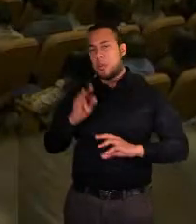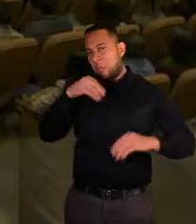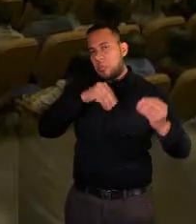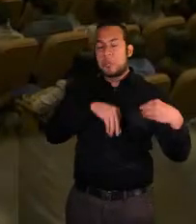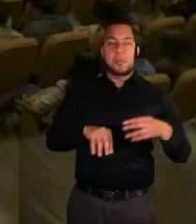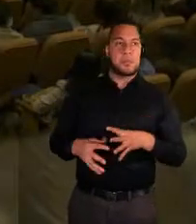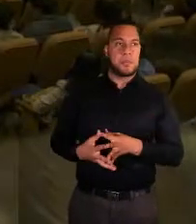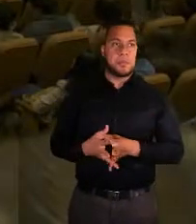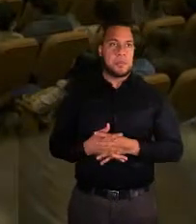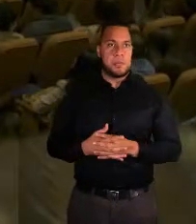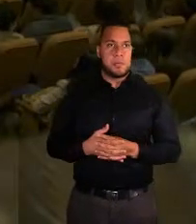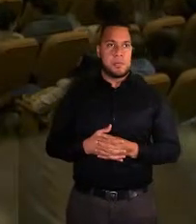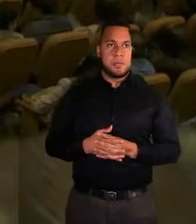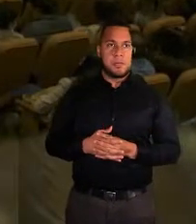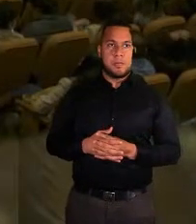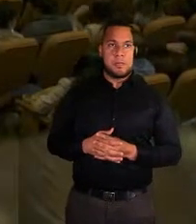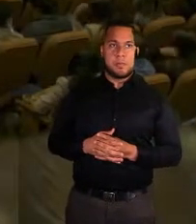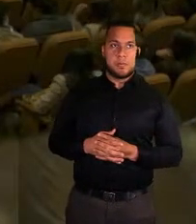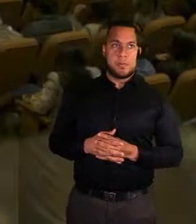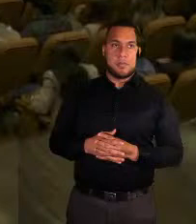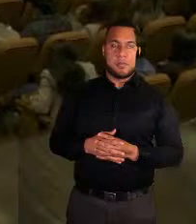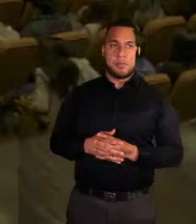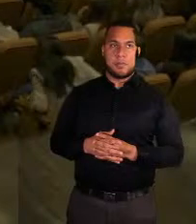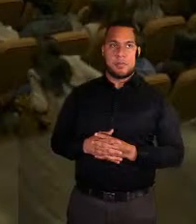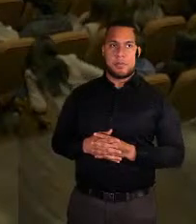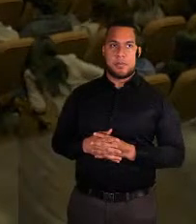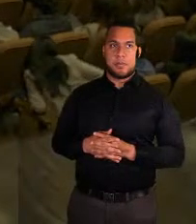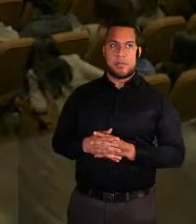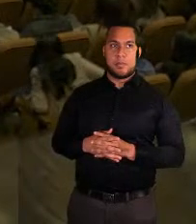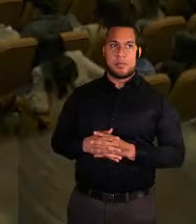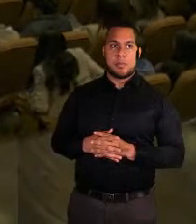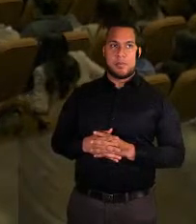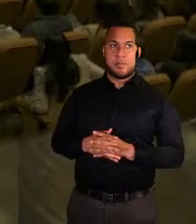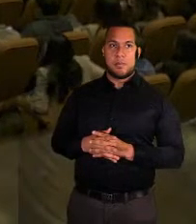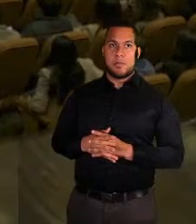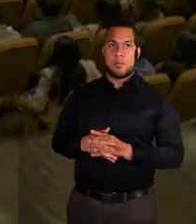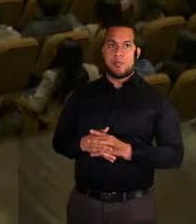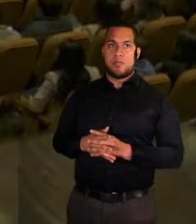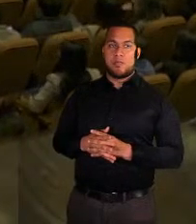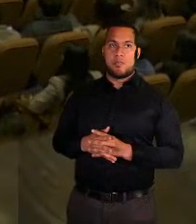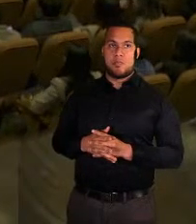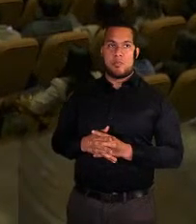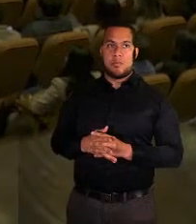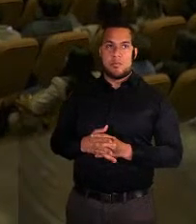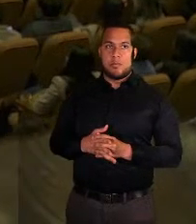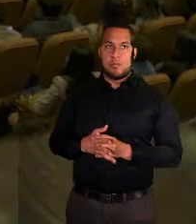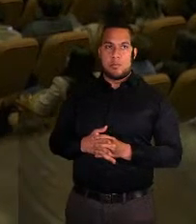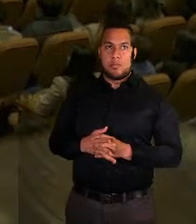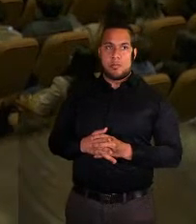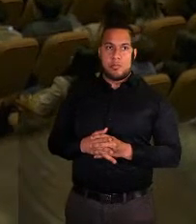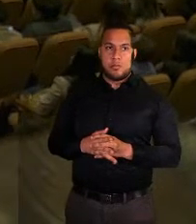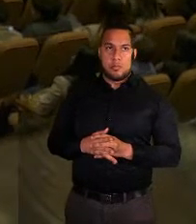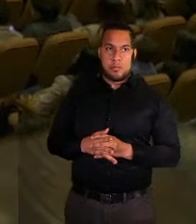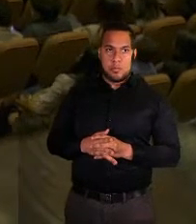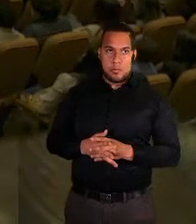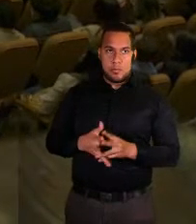candidato federico gutiérrez muchas gracias por supuesto tenemos que cumplir con el tema del tiempo pero que queda pendiente